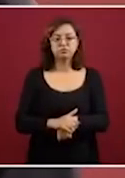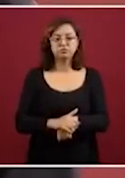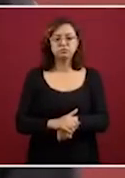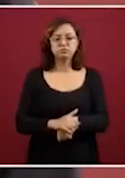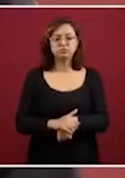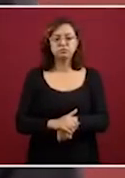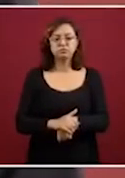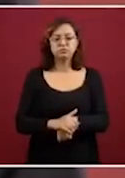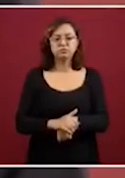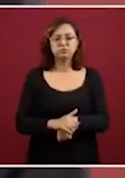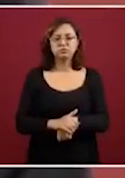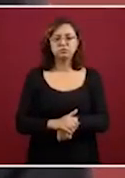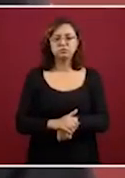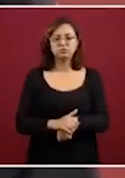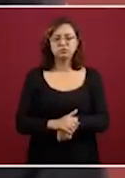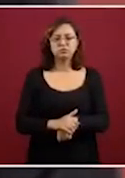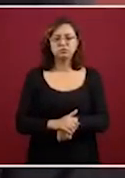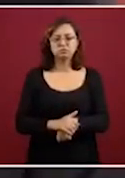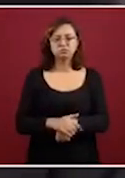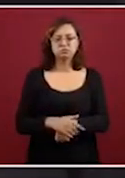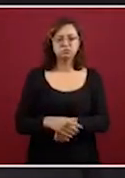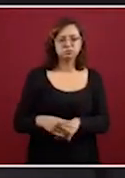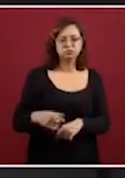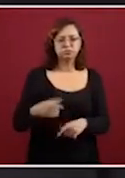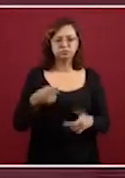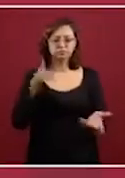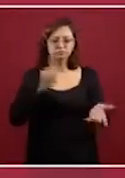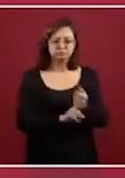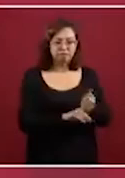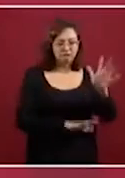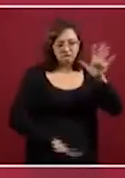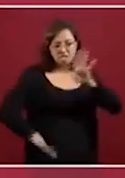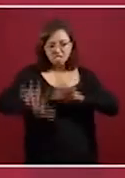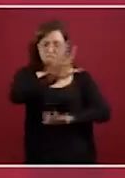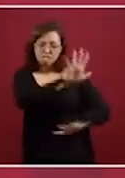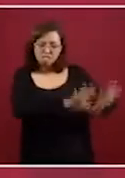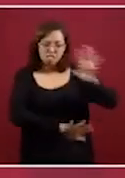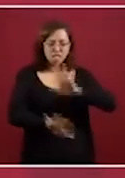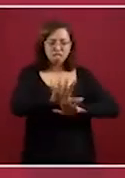a los que están manipulando